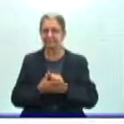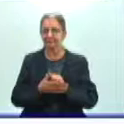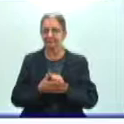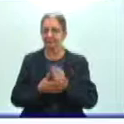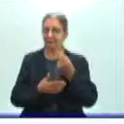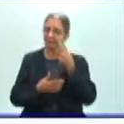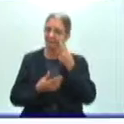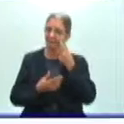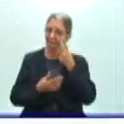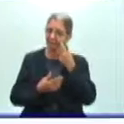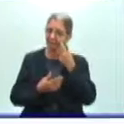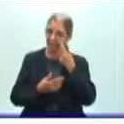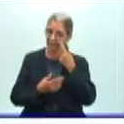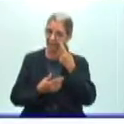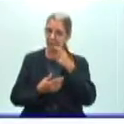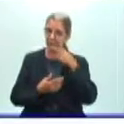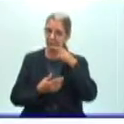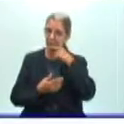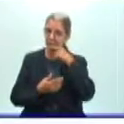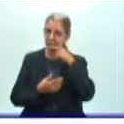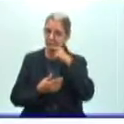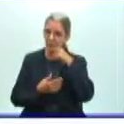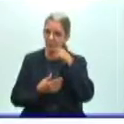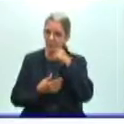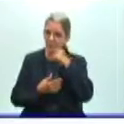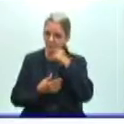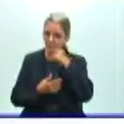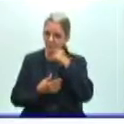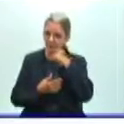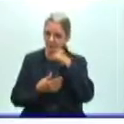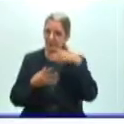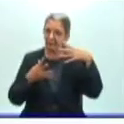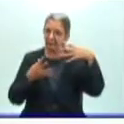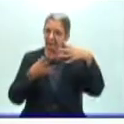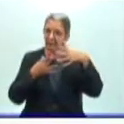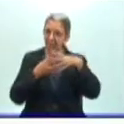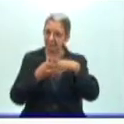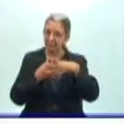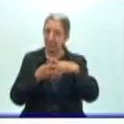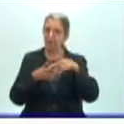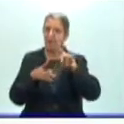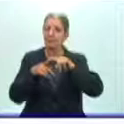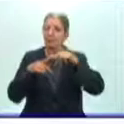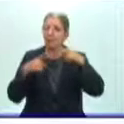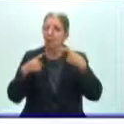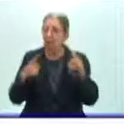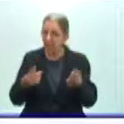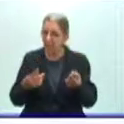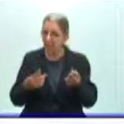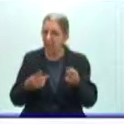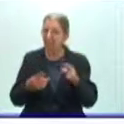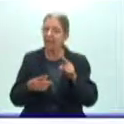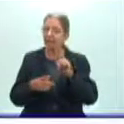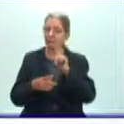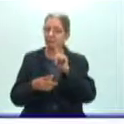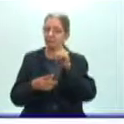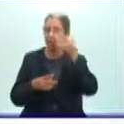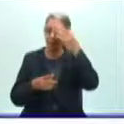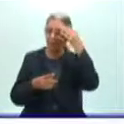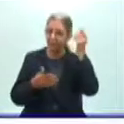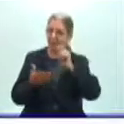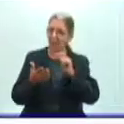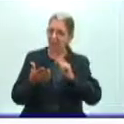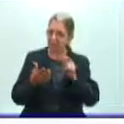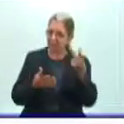Fíjense que te acaba de aparecer la relación y la fundamentación que no se puede olvidar